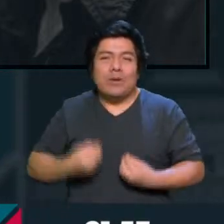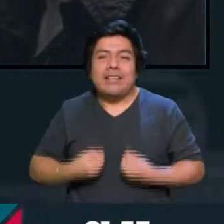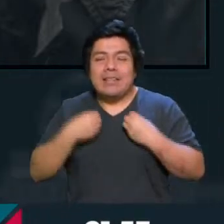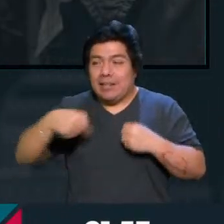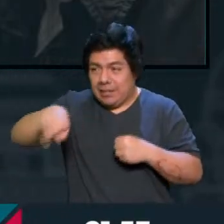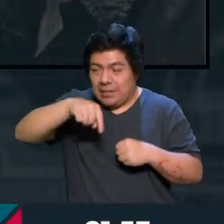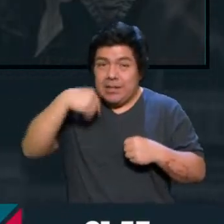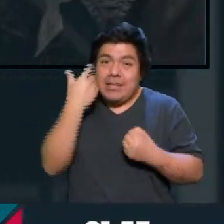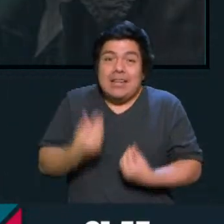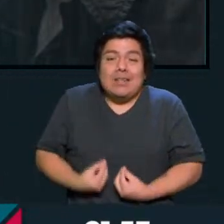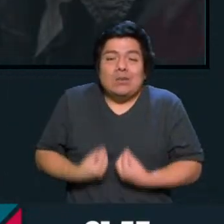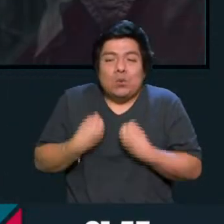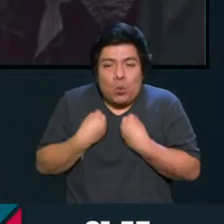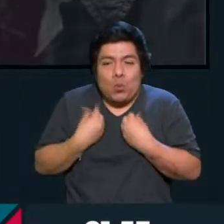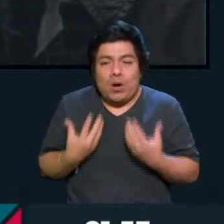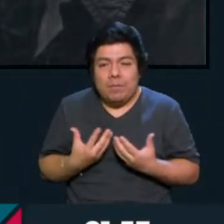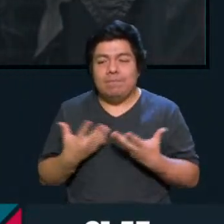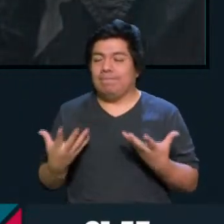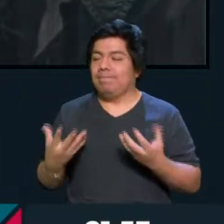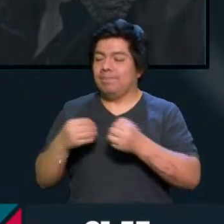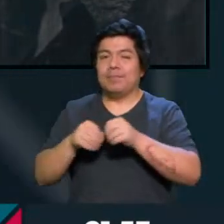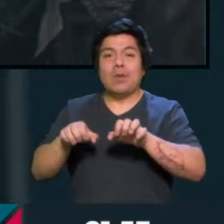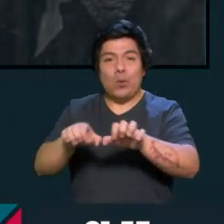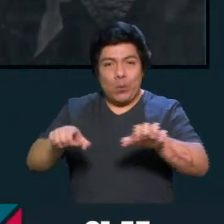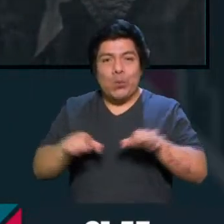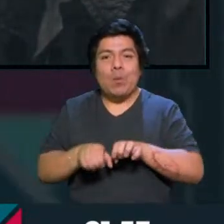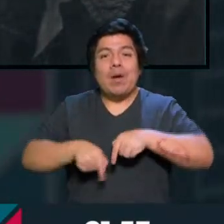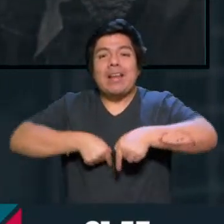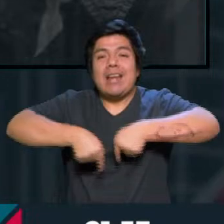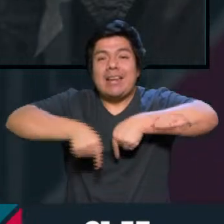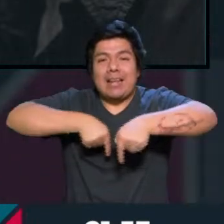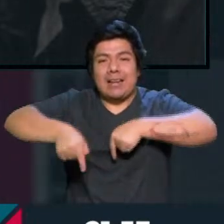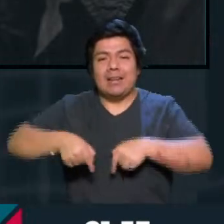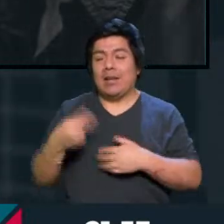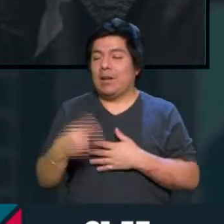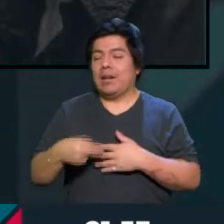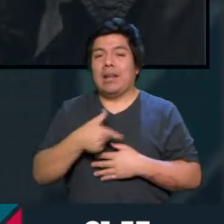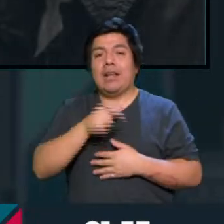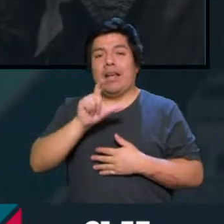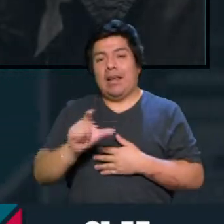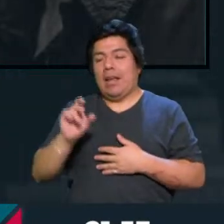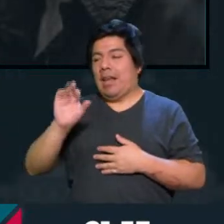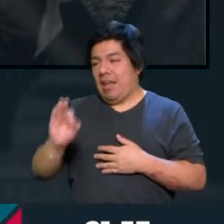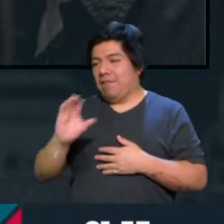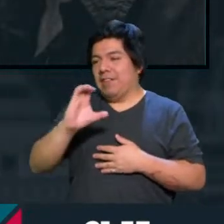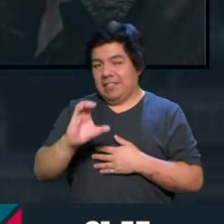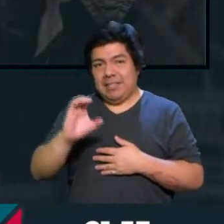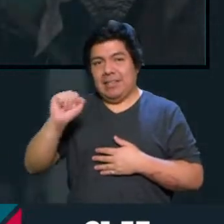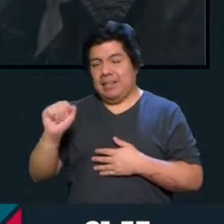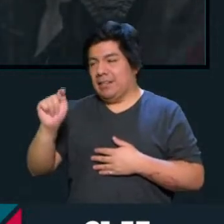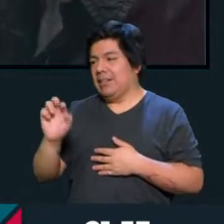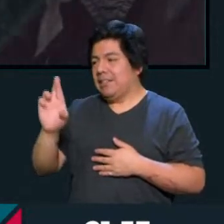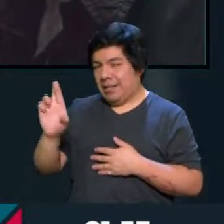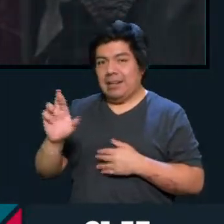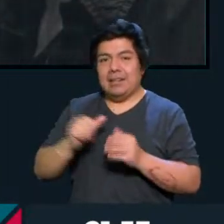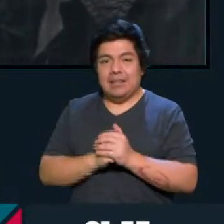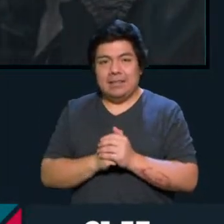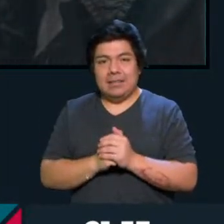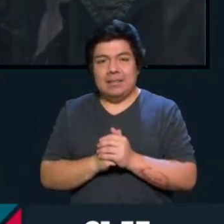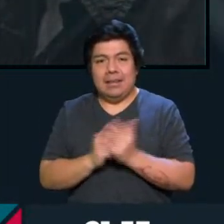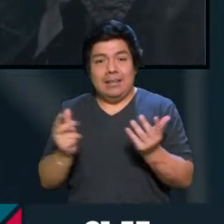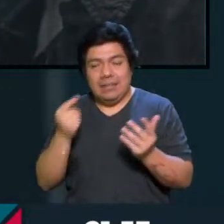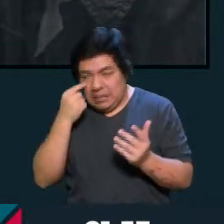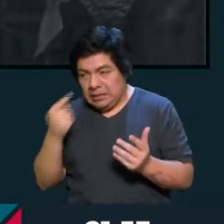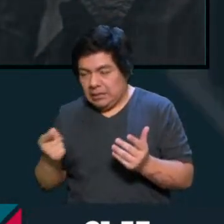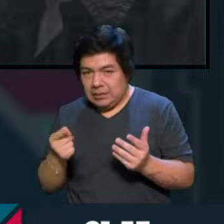ellos mismos, conforman un equipo de fútbol que se llama el FC Start. Y ese FC Start